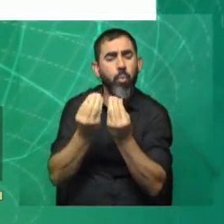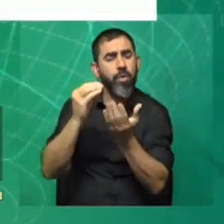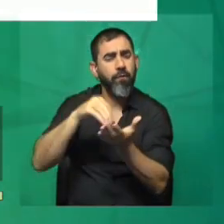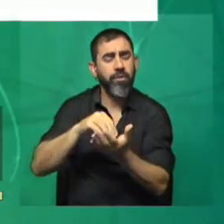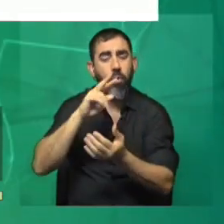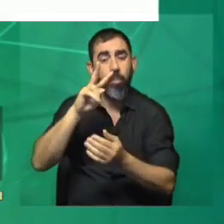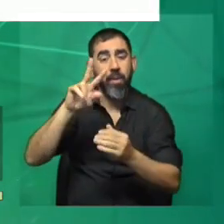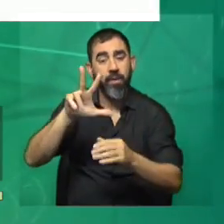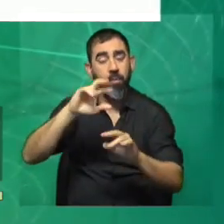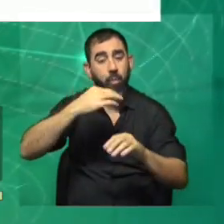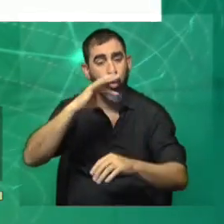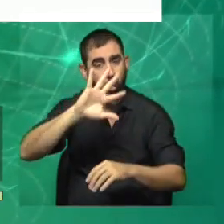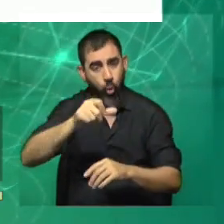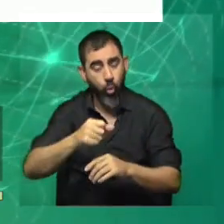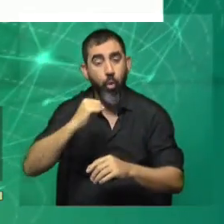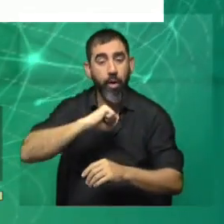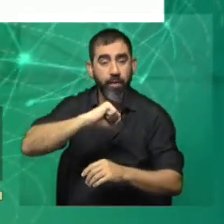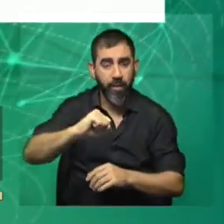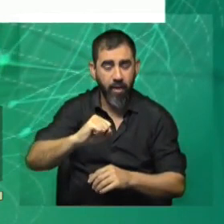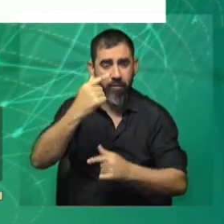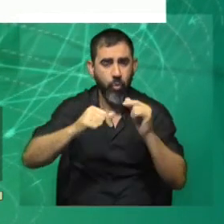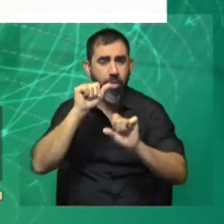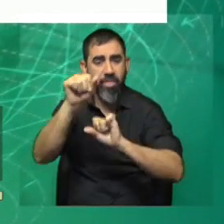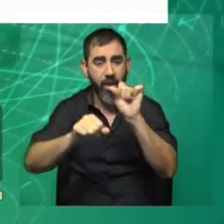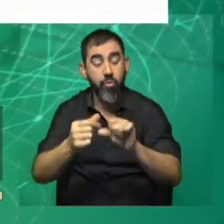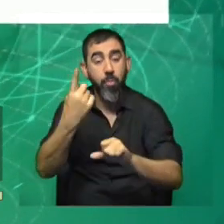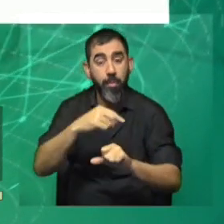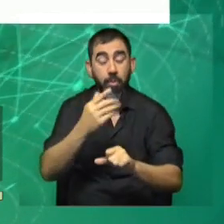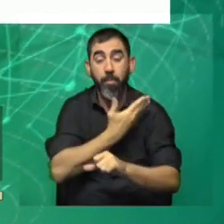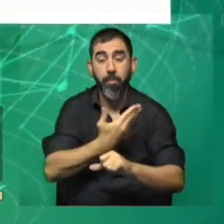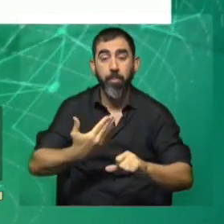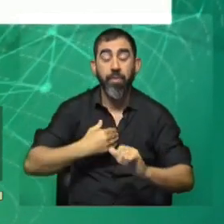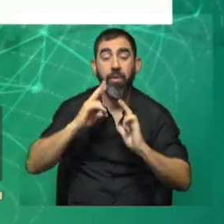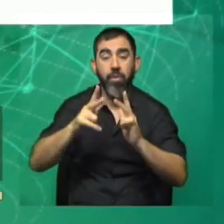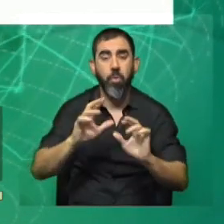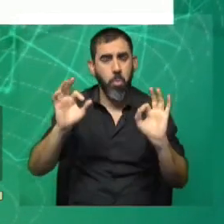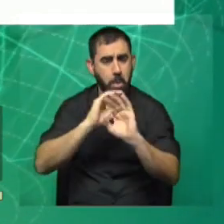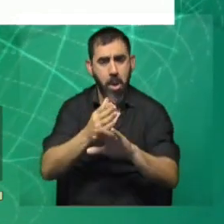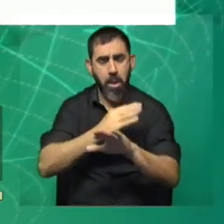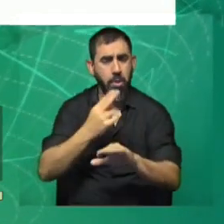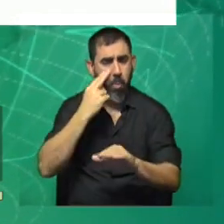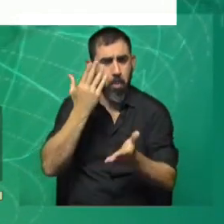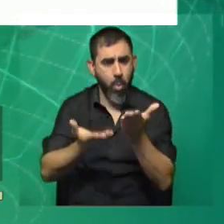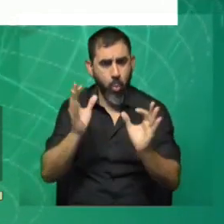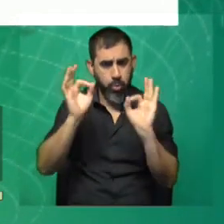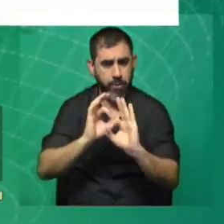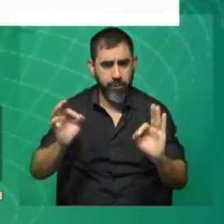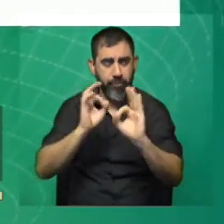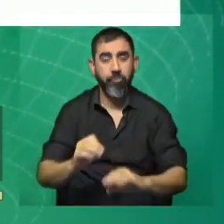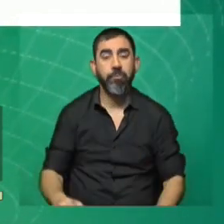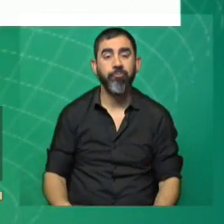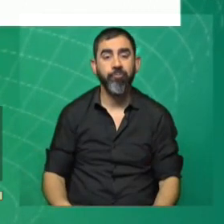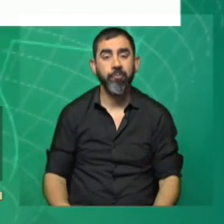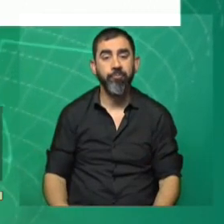desde 2003 por hurto, estafa, apropiación indebida y daño. Sin embargo, el mandatario recalcó que no tiene antecedentes penales, consignó el medio